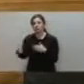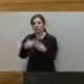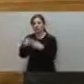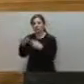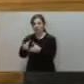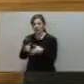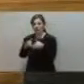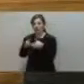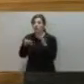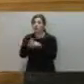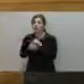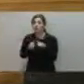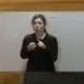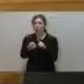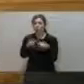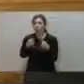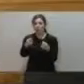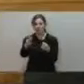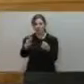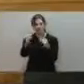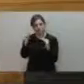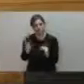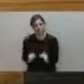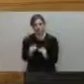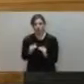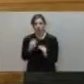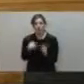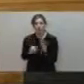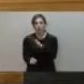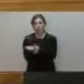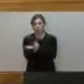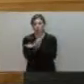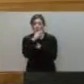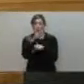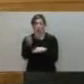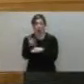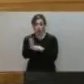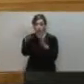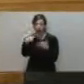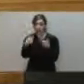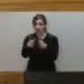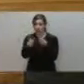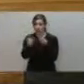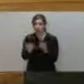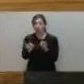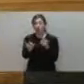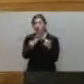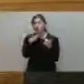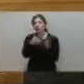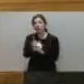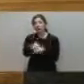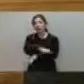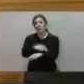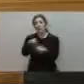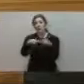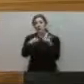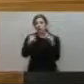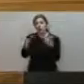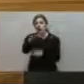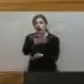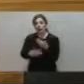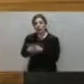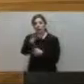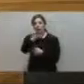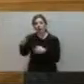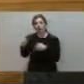se evitaría un deterioro progresivo de los servicios portuarios por falta de inversión en su sector. De forma que el Gobierno del Principado de Asturias debe colaborar con